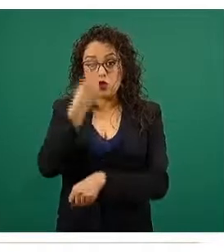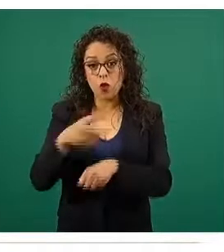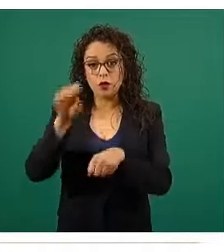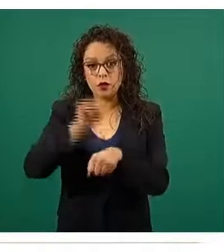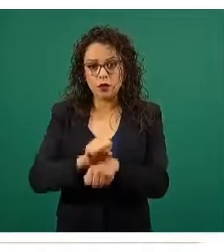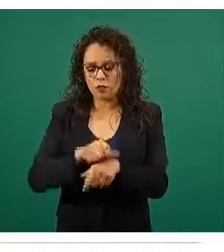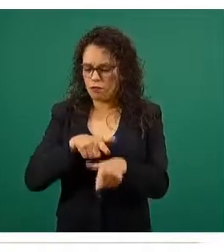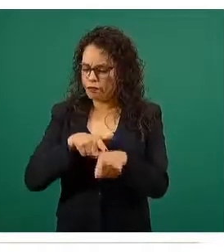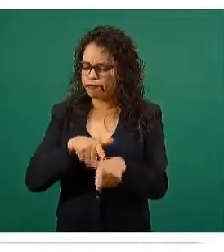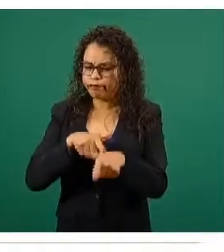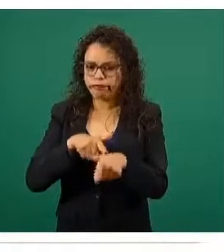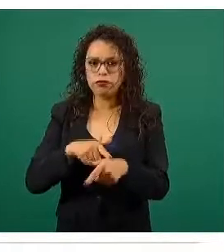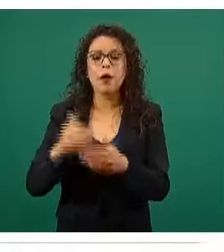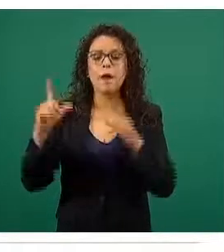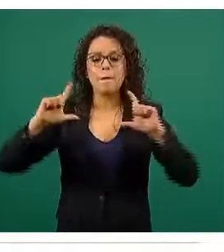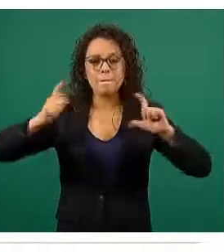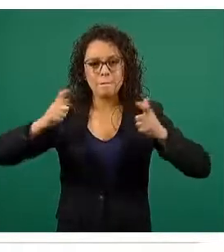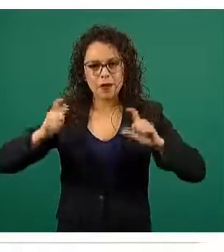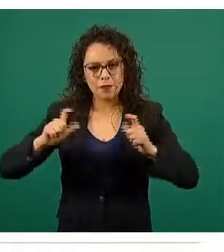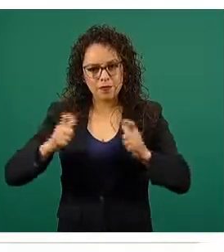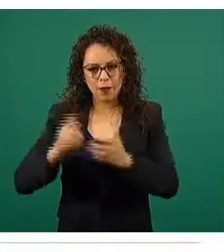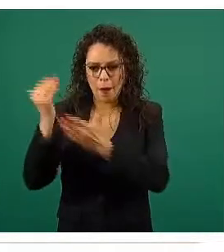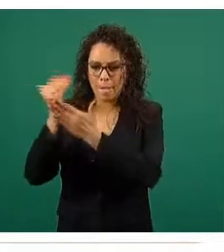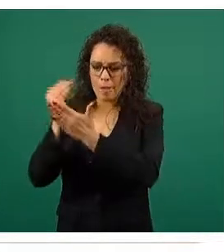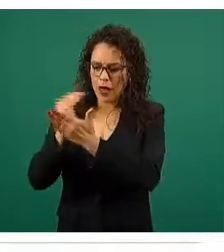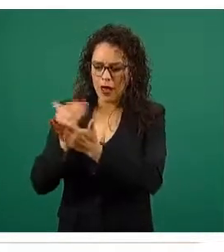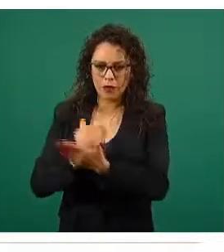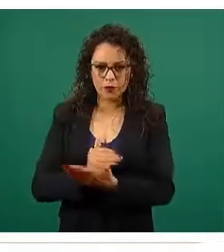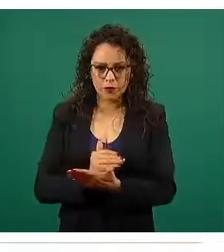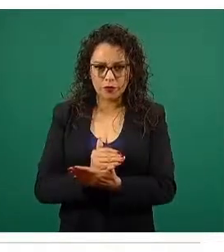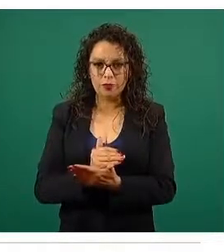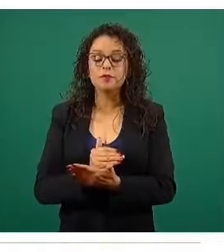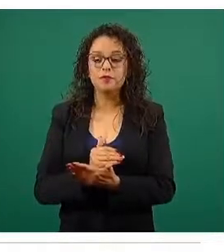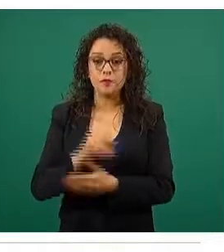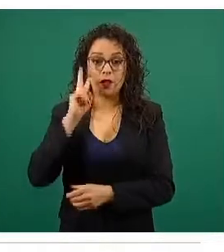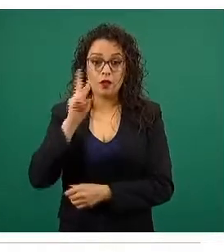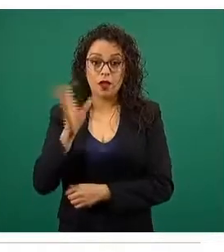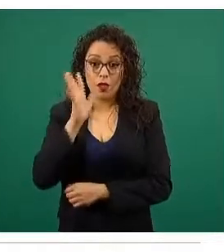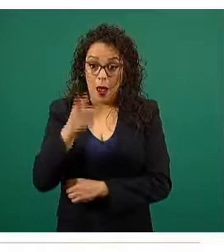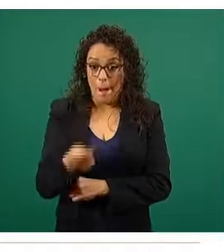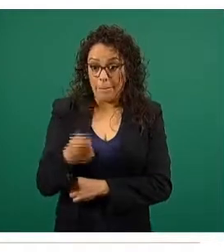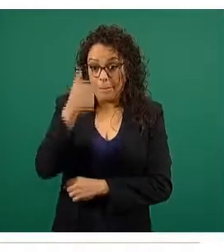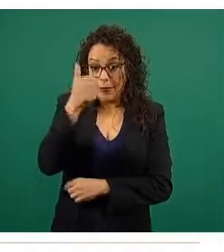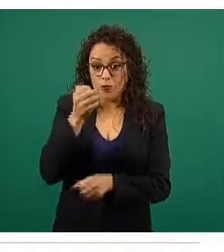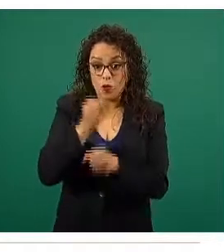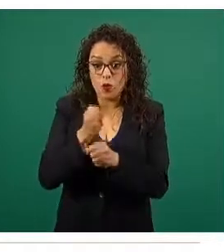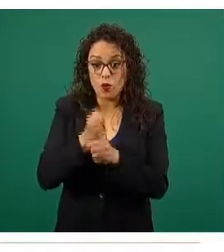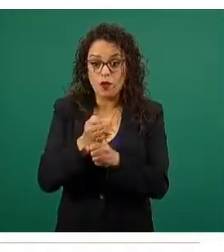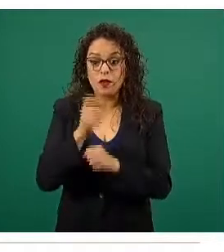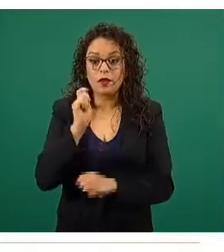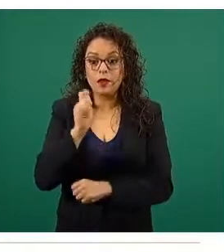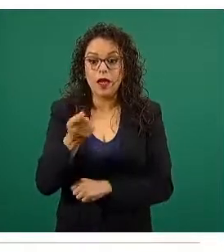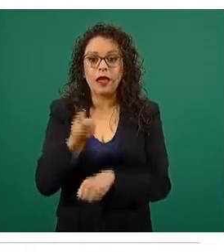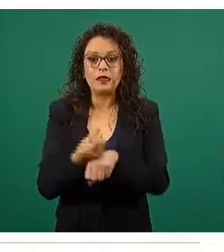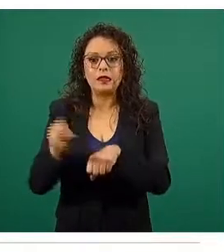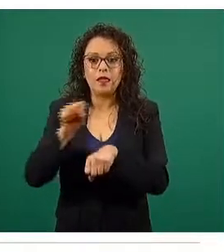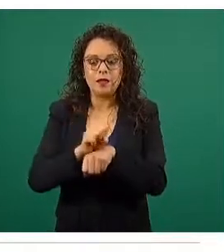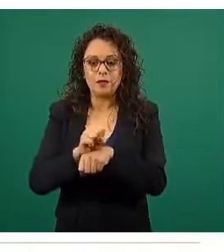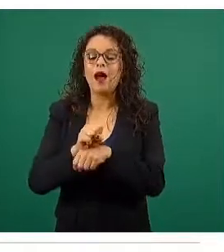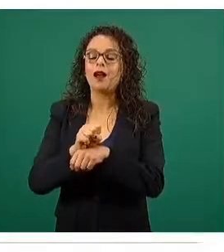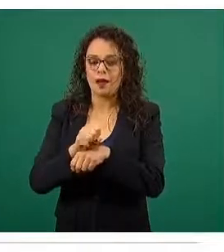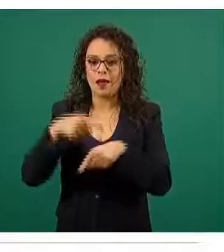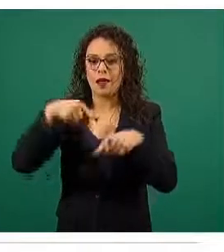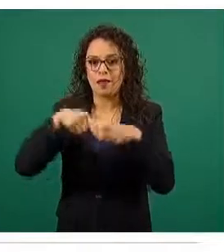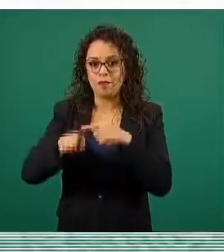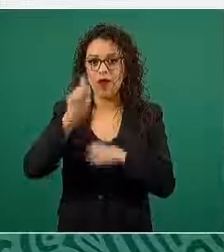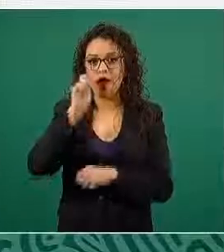muy importantes en la tendencia de los casos y vemos ya la primera semana de descenso en la tendencia